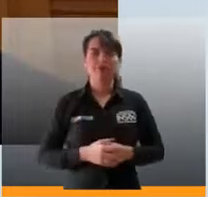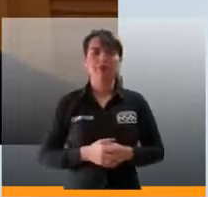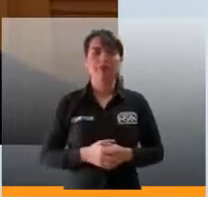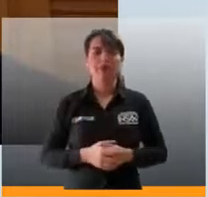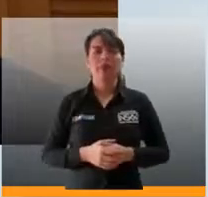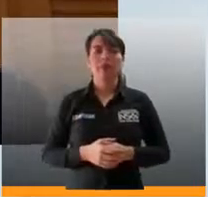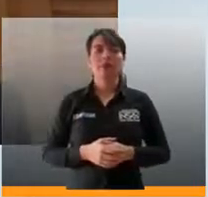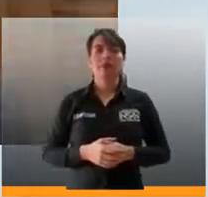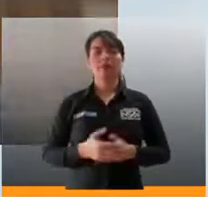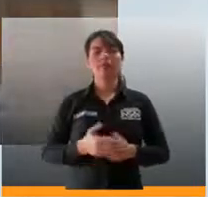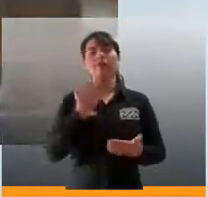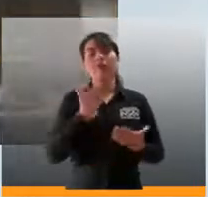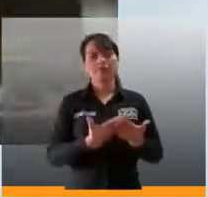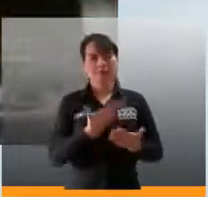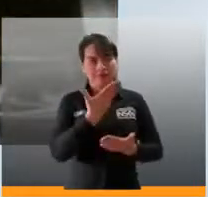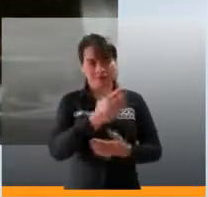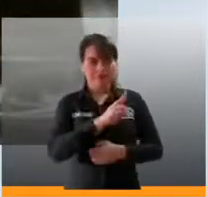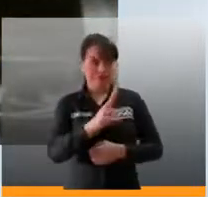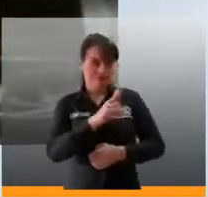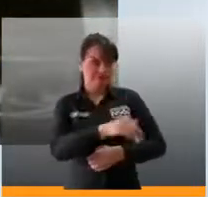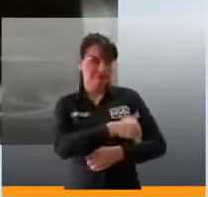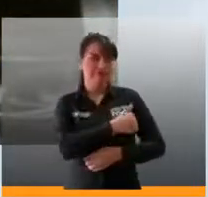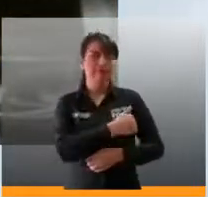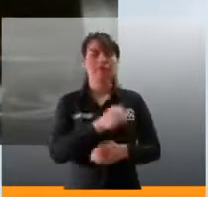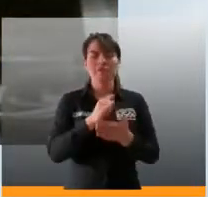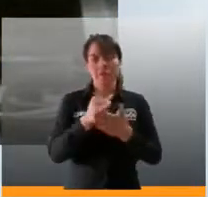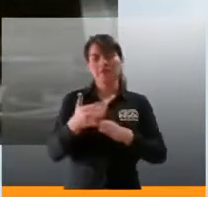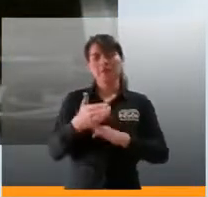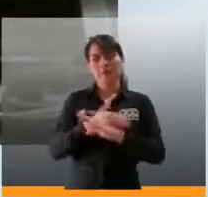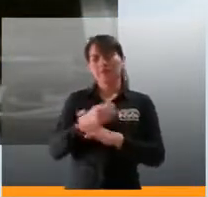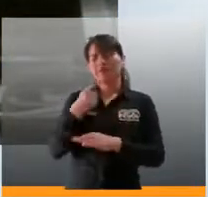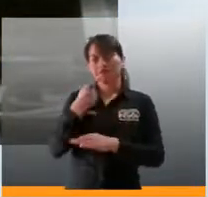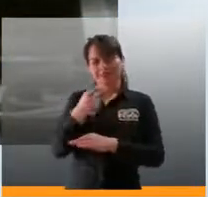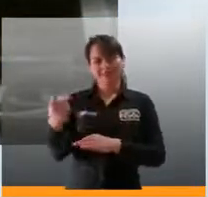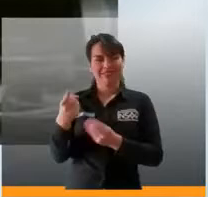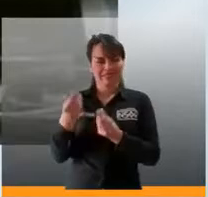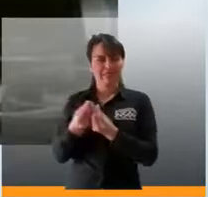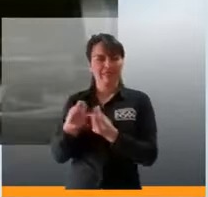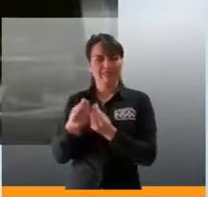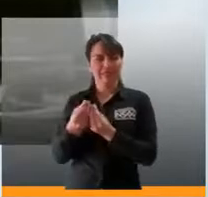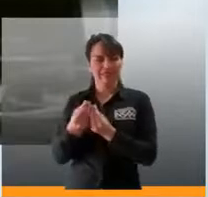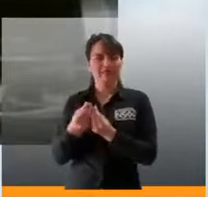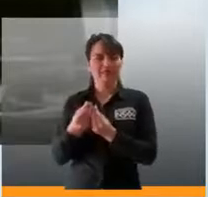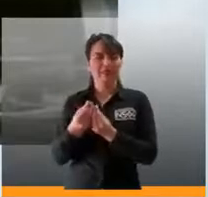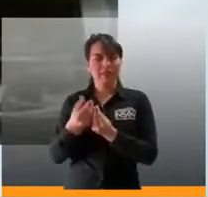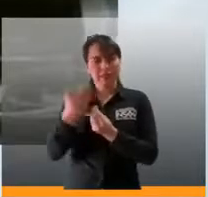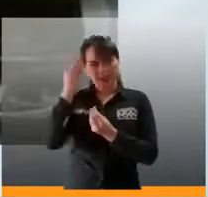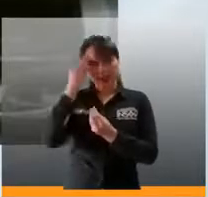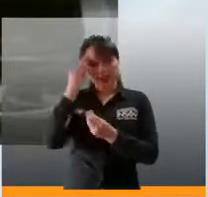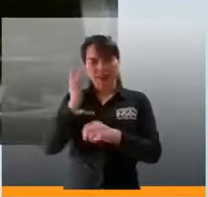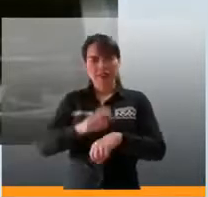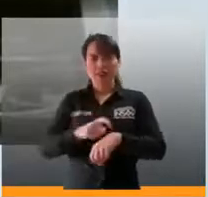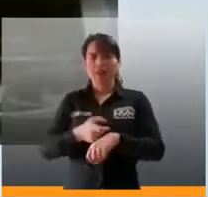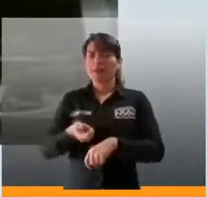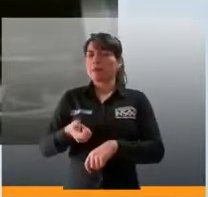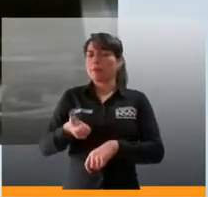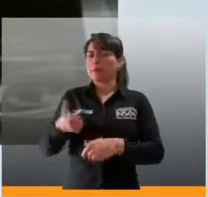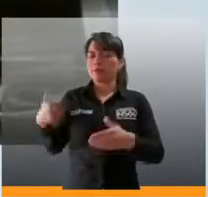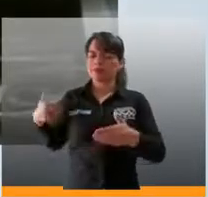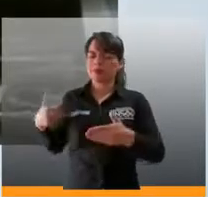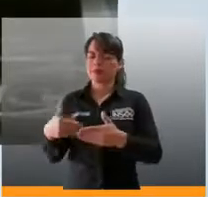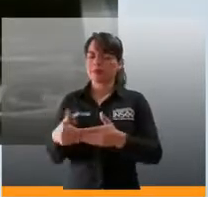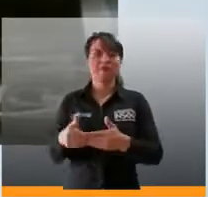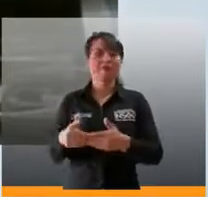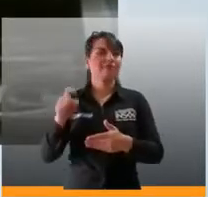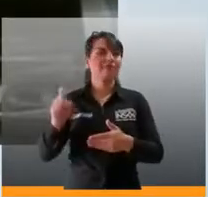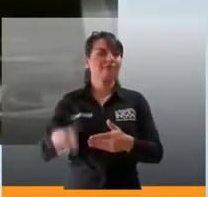Gracias, Vice. Como lo decían los colegas anteriormente, en muy pocas semanas las universidades colombianas